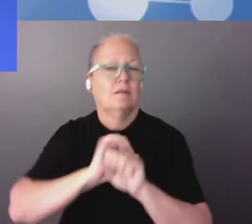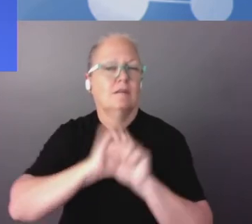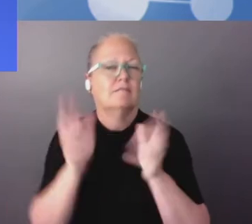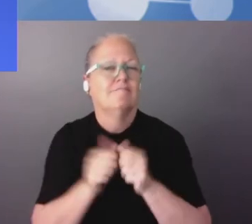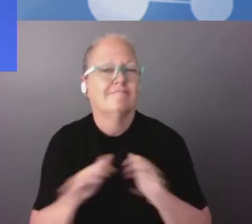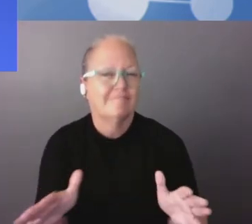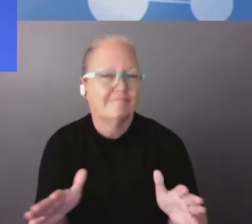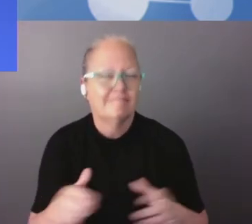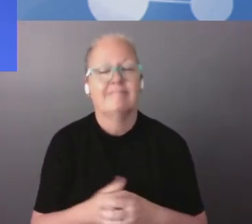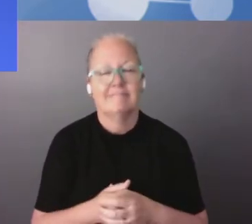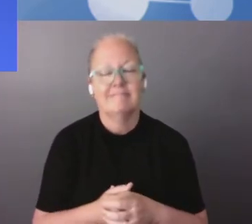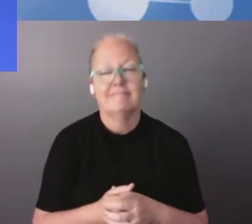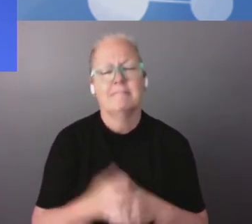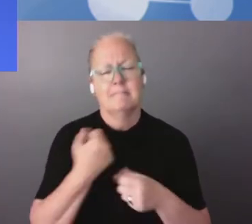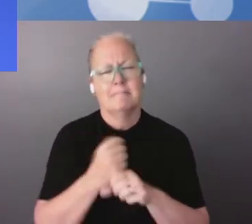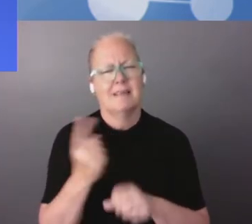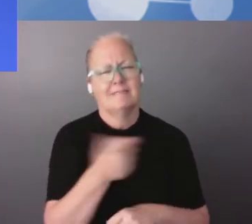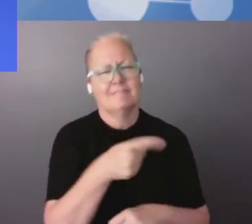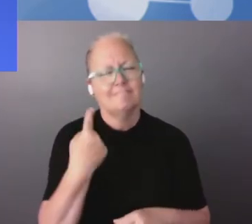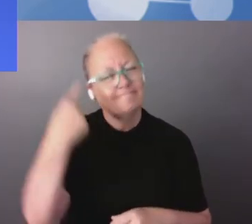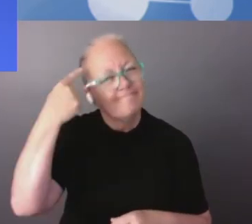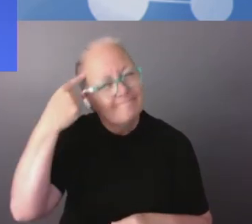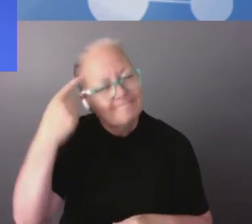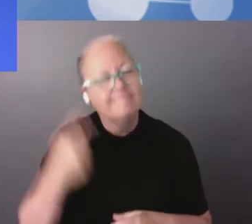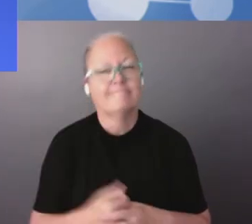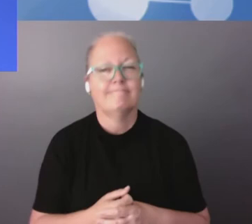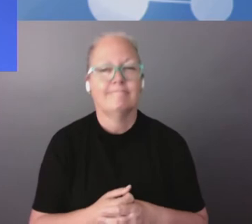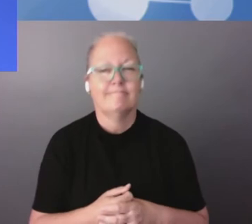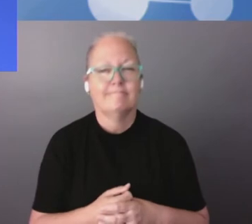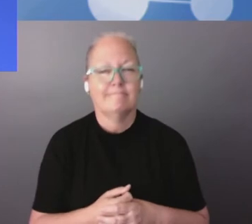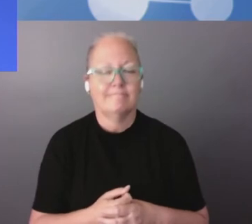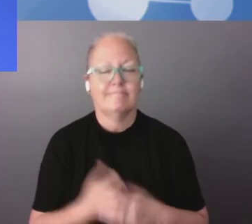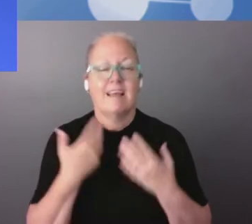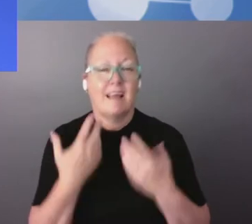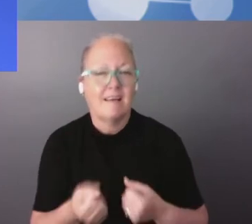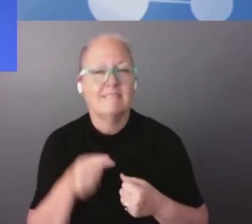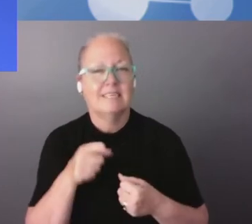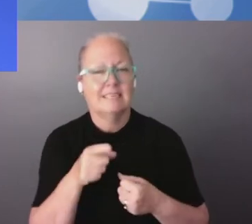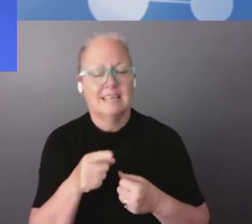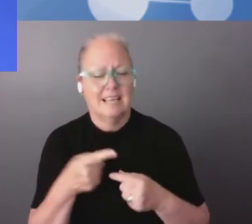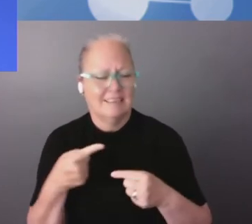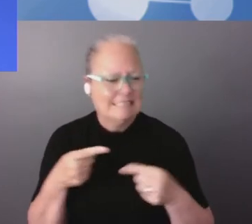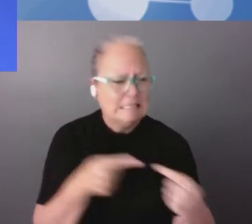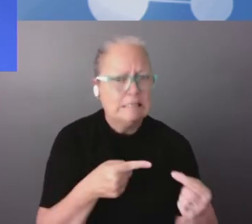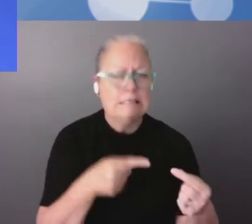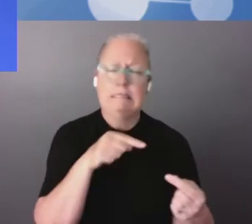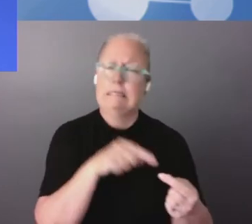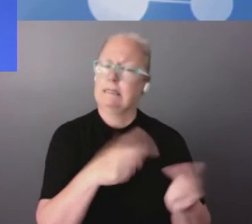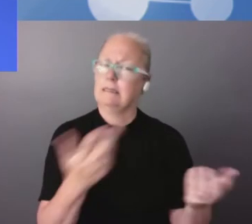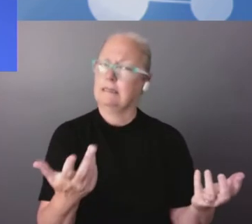Pero al mismo tiempo hemos introducido muchas soluciones digitales en la